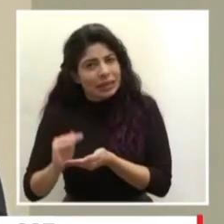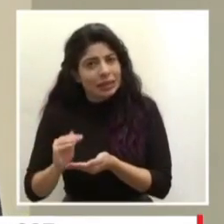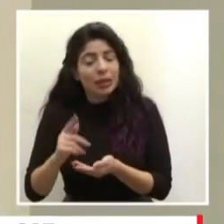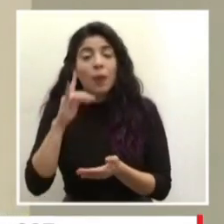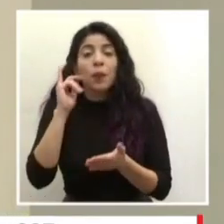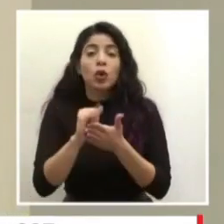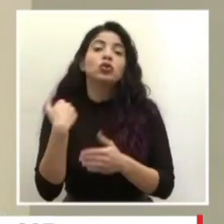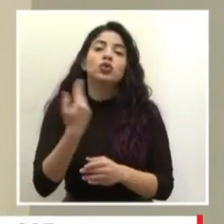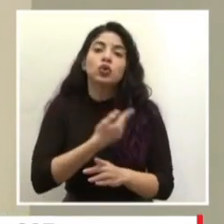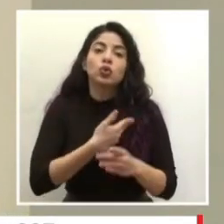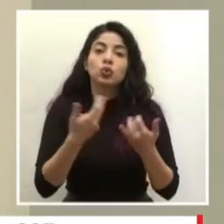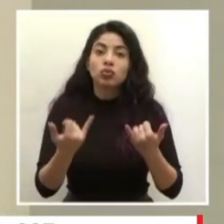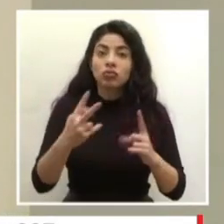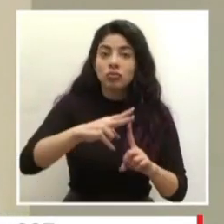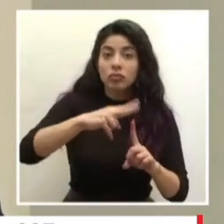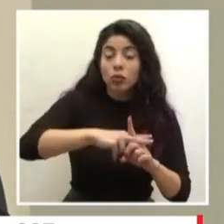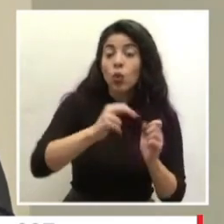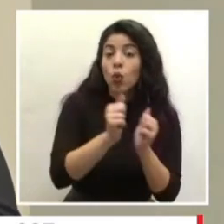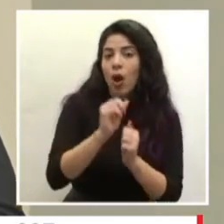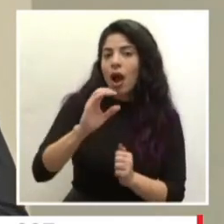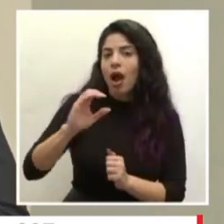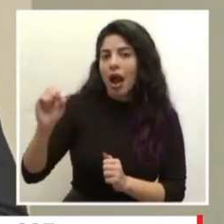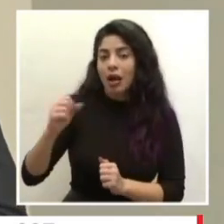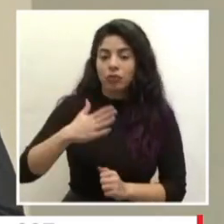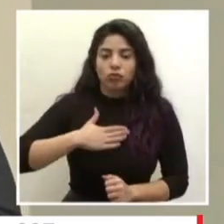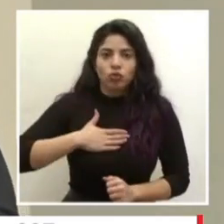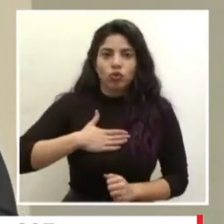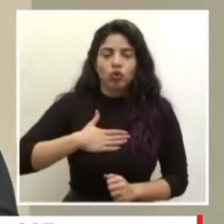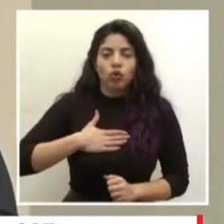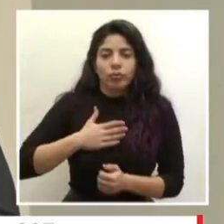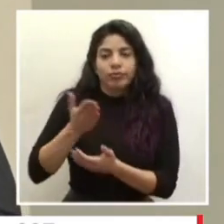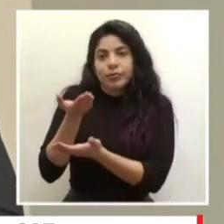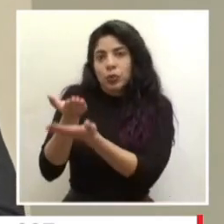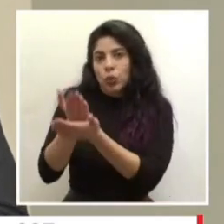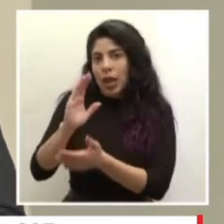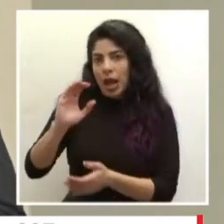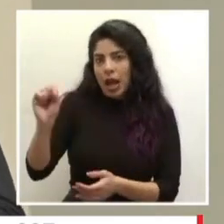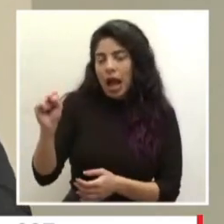hemos adoptado, junto con la Caja, o yo he propuesto a la